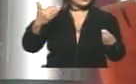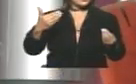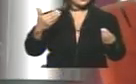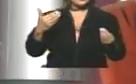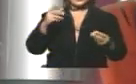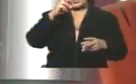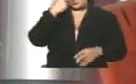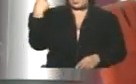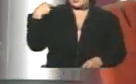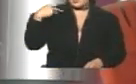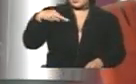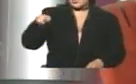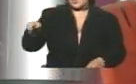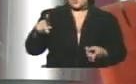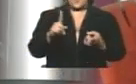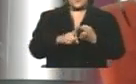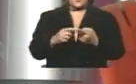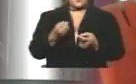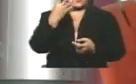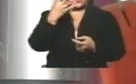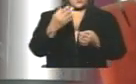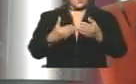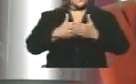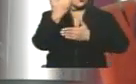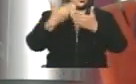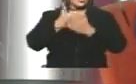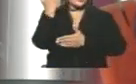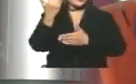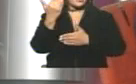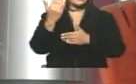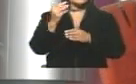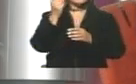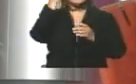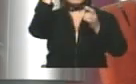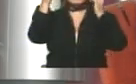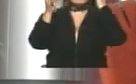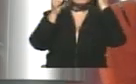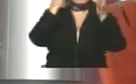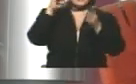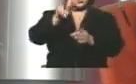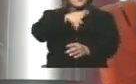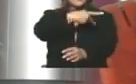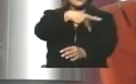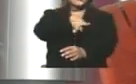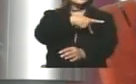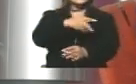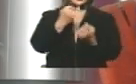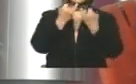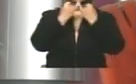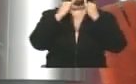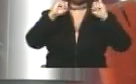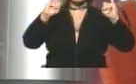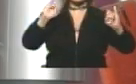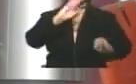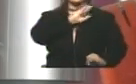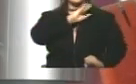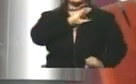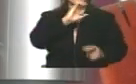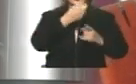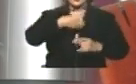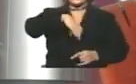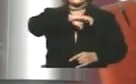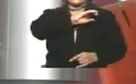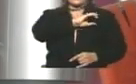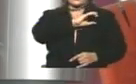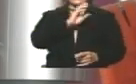de la religión, por medio de las creaciones modernas o particulares, el carácter de la poesía, nuestro idioma. O sea, ¿qué hablamos? Aquí